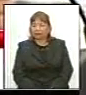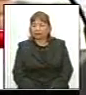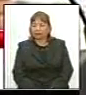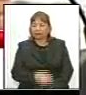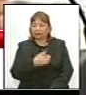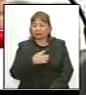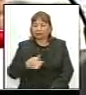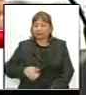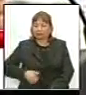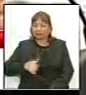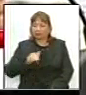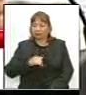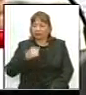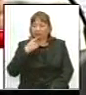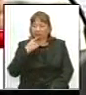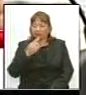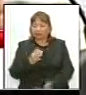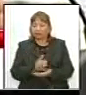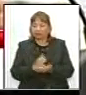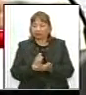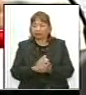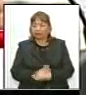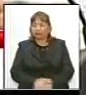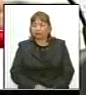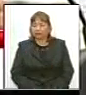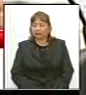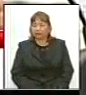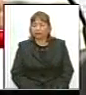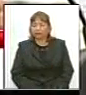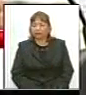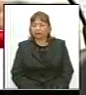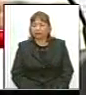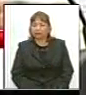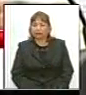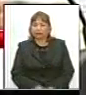yo quiero empezar mi participación